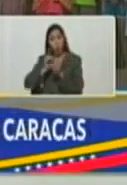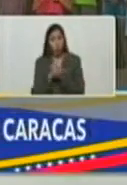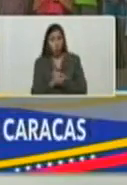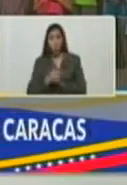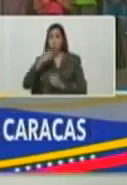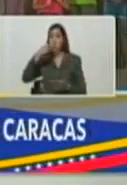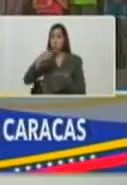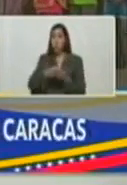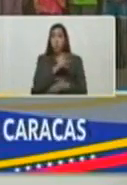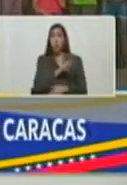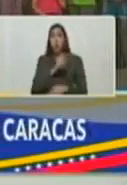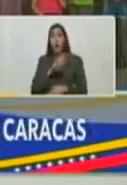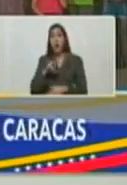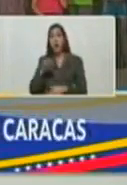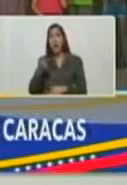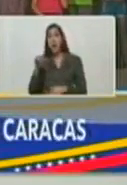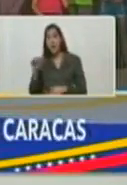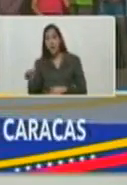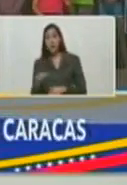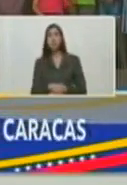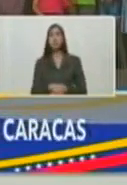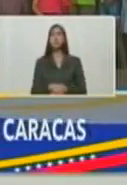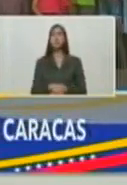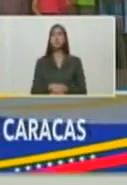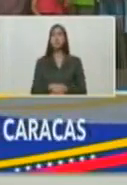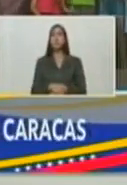Repano. Y yo tengo aquí el botón.